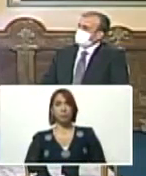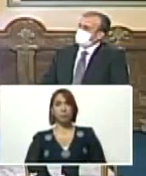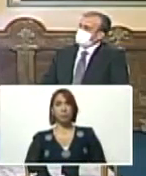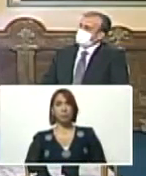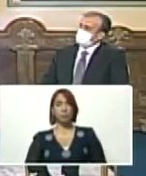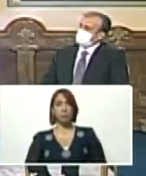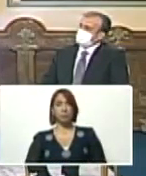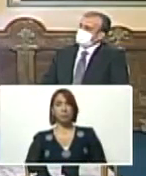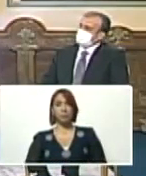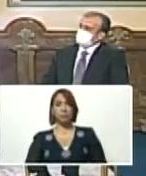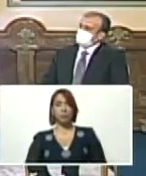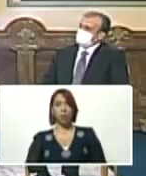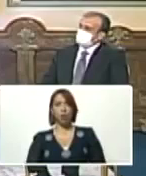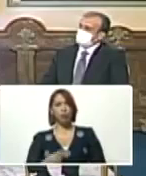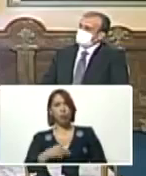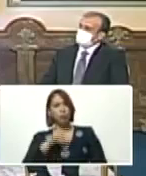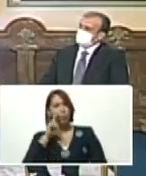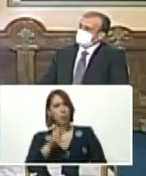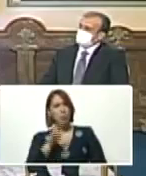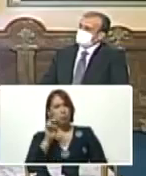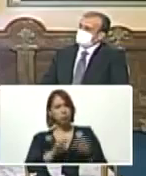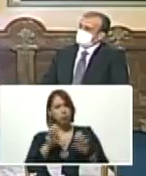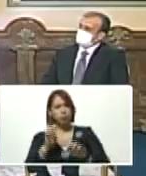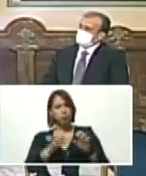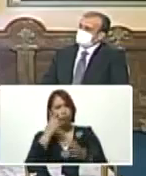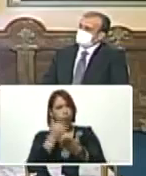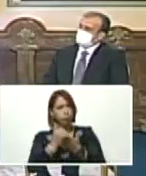verlo, evaluarlo,